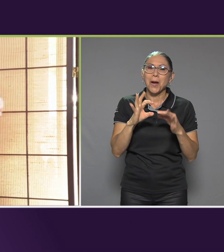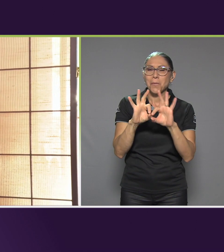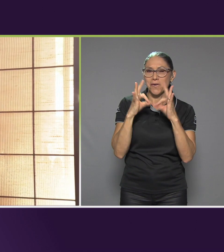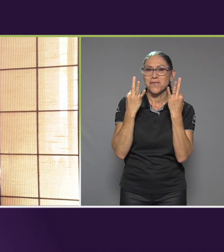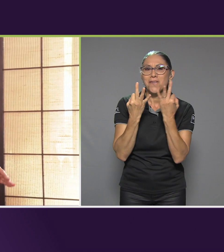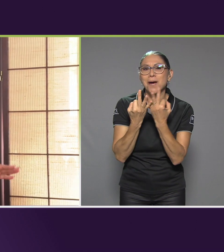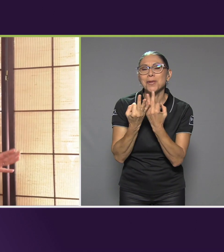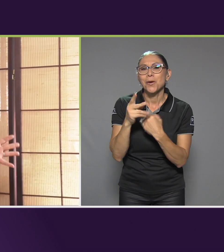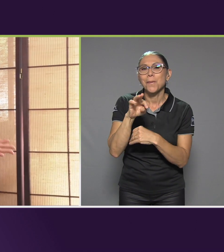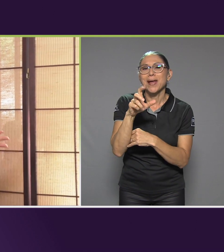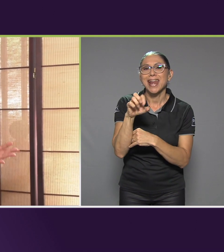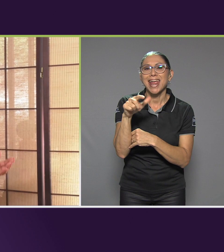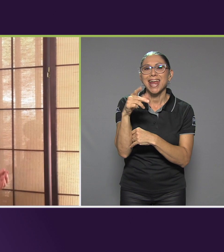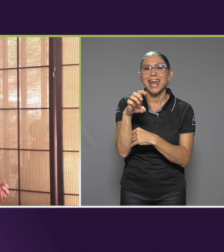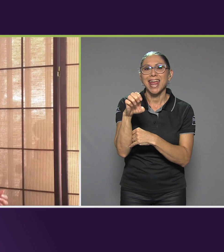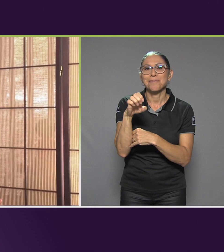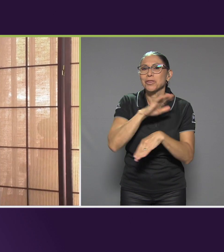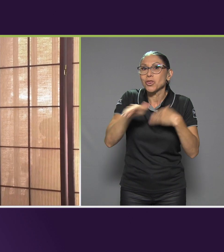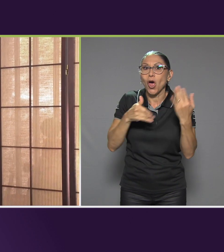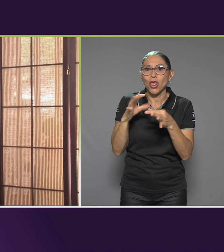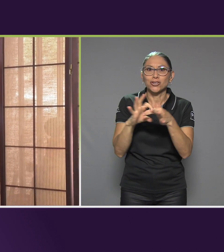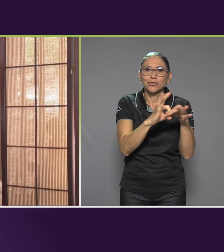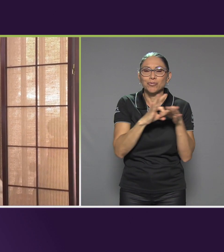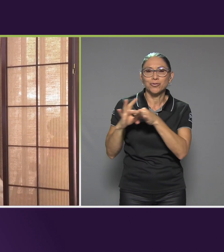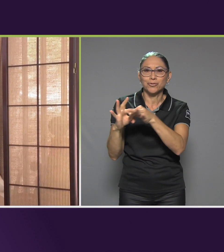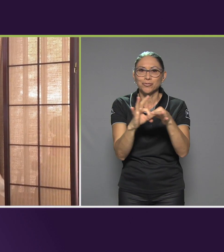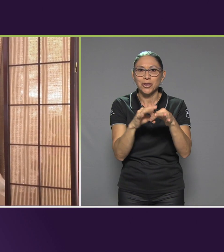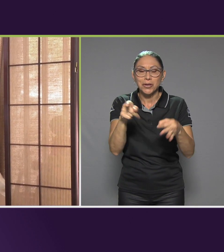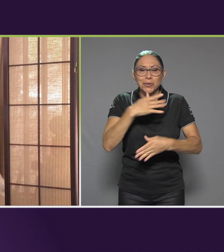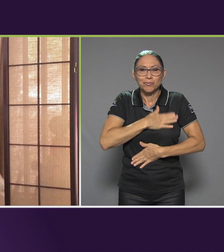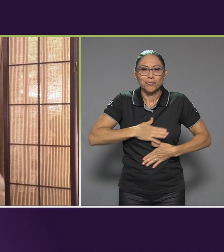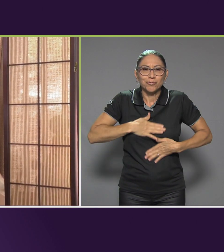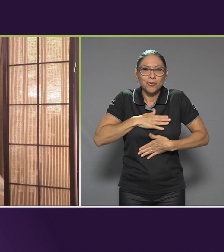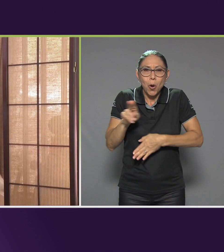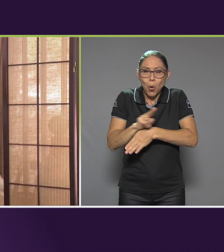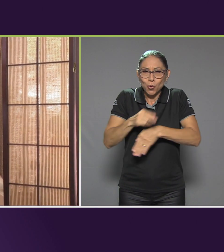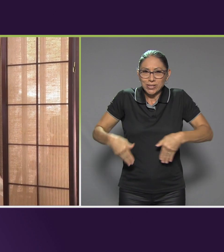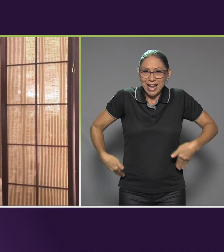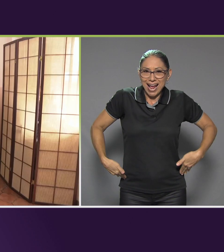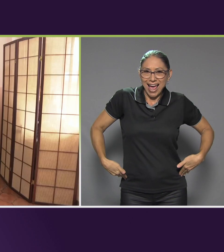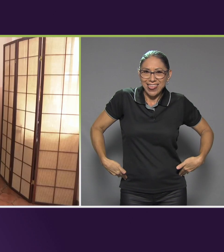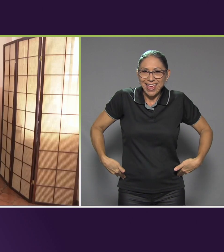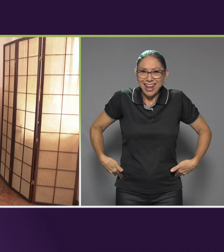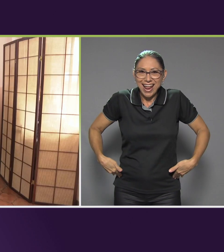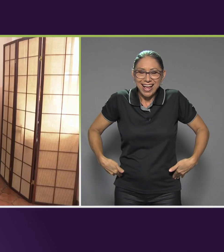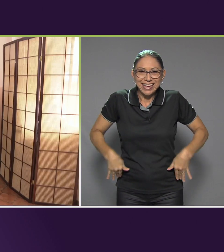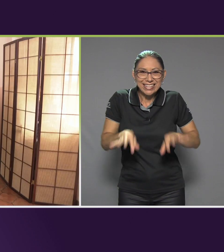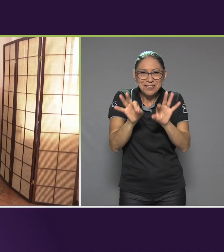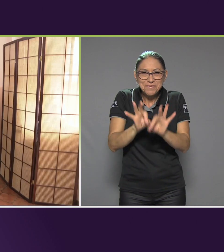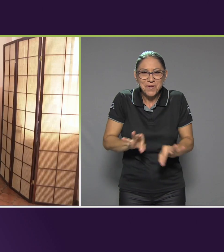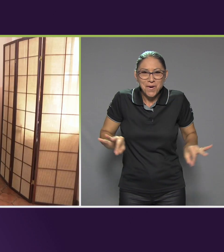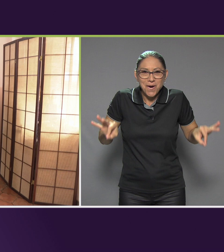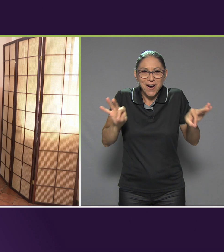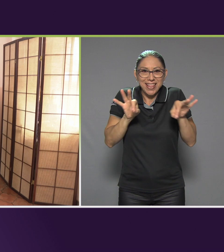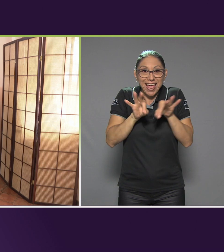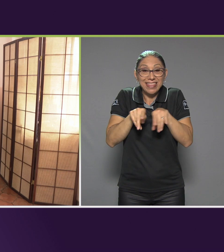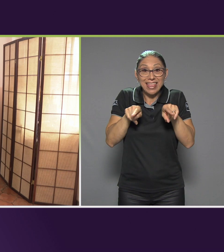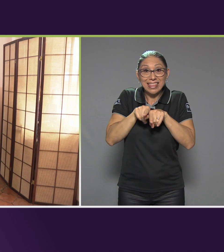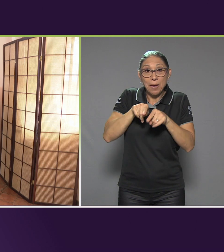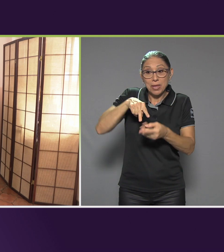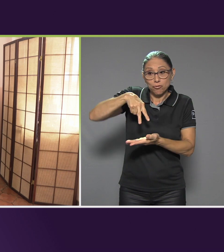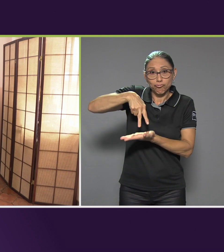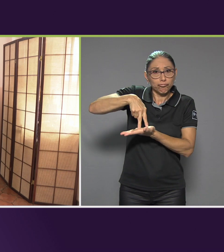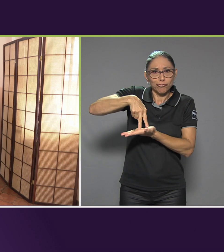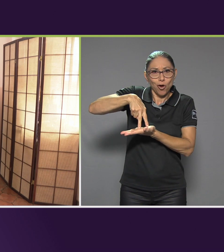que lo hayan disfrutado, usen la cadera, que es importante. Usen sus rodillitas flexionadas para que no tengan problemas con